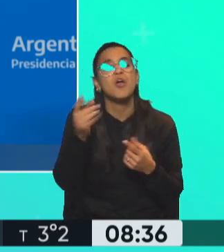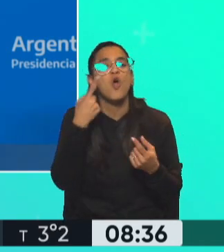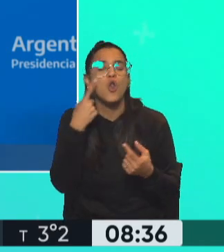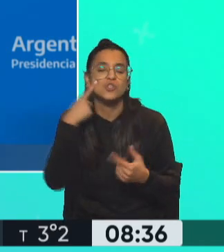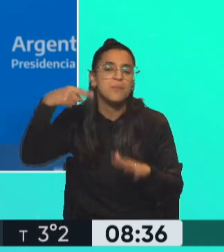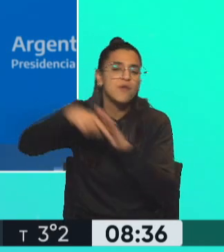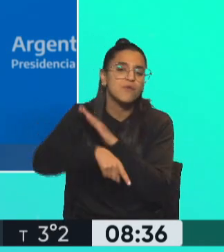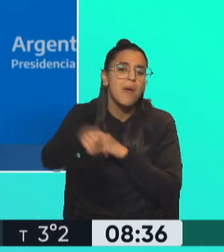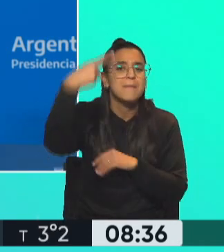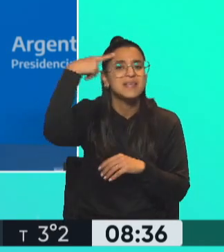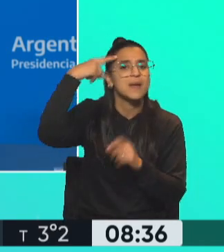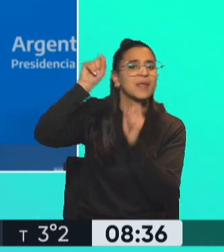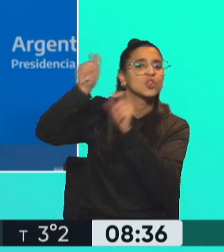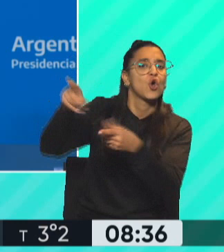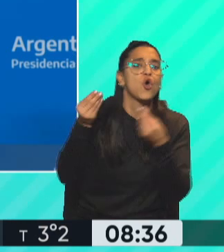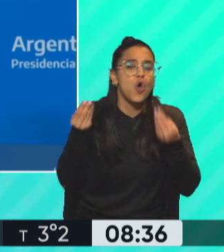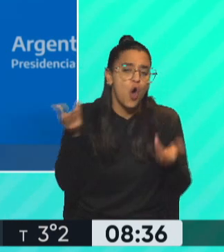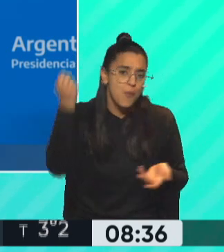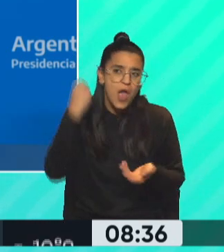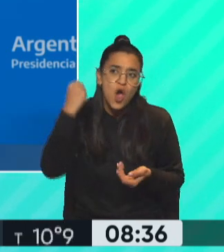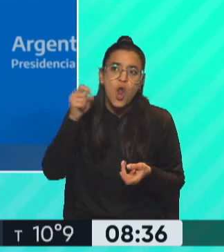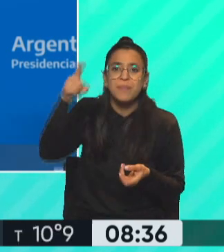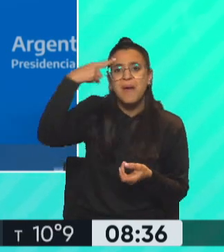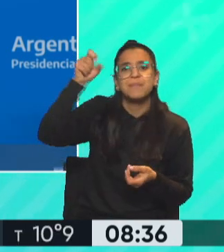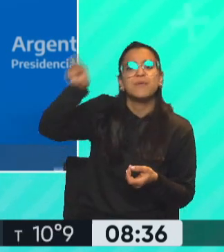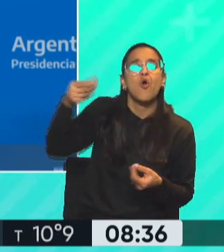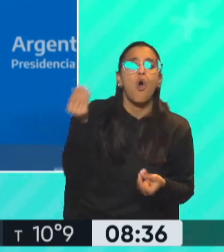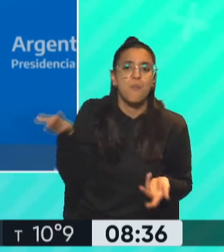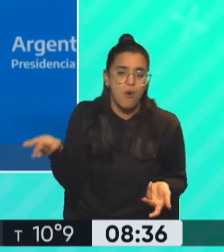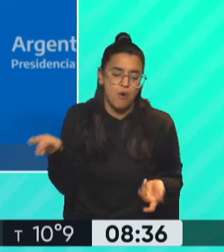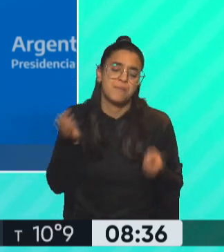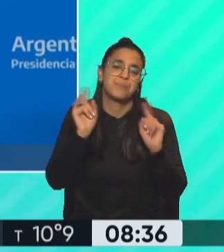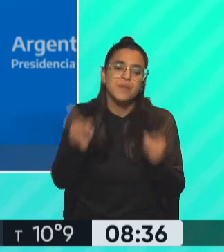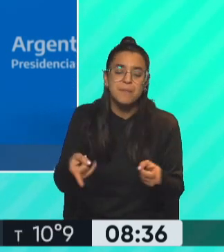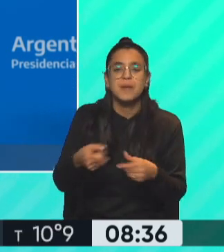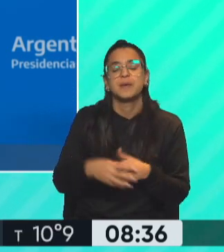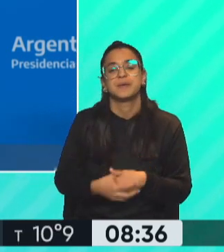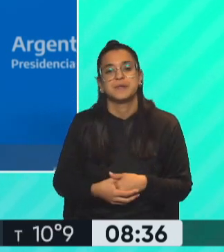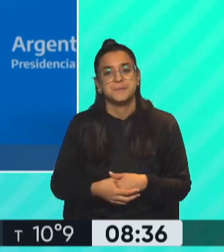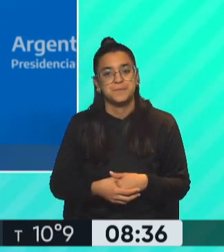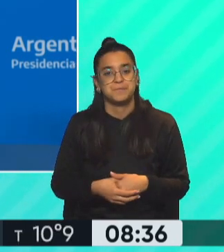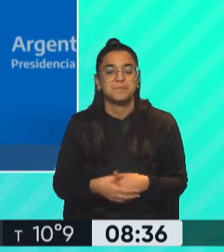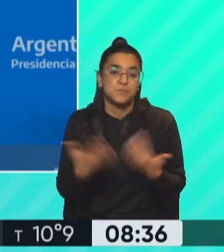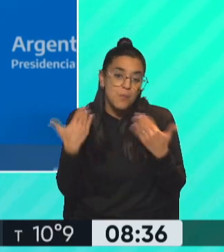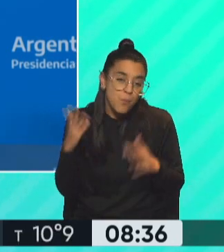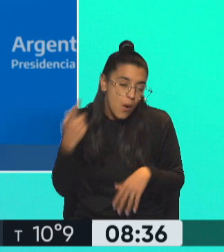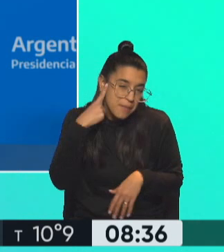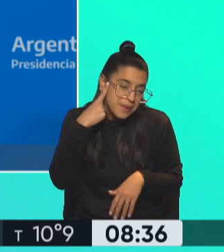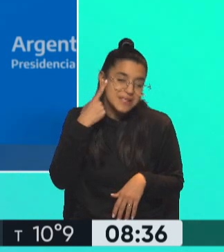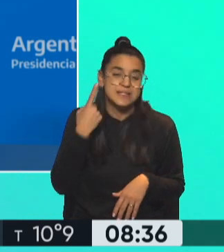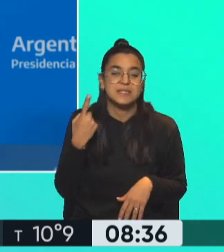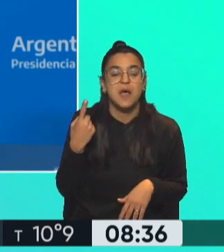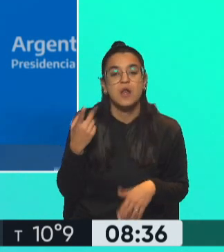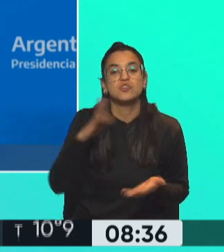más en profundidad su pensamiento económico, que de todos modos algo se puede presumir en